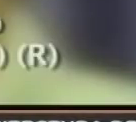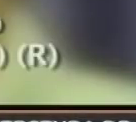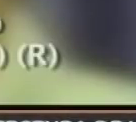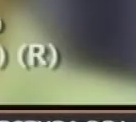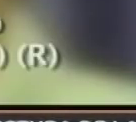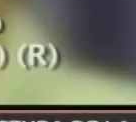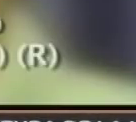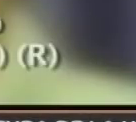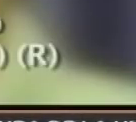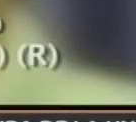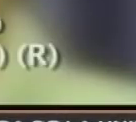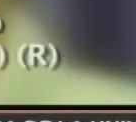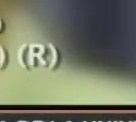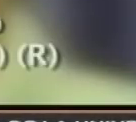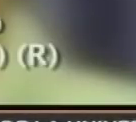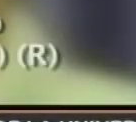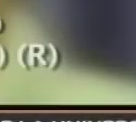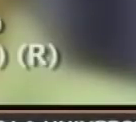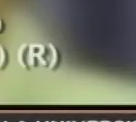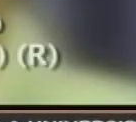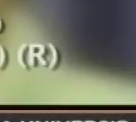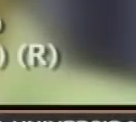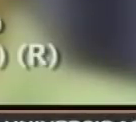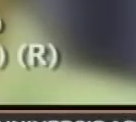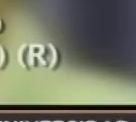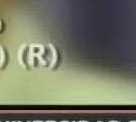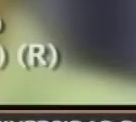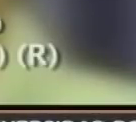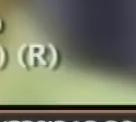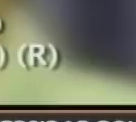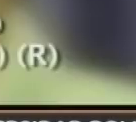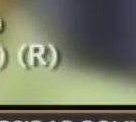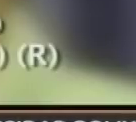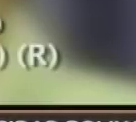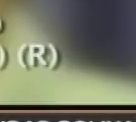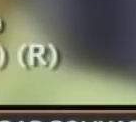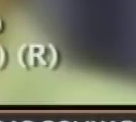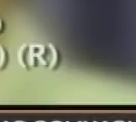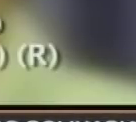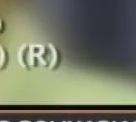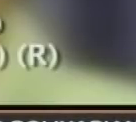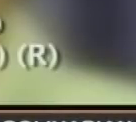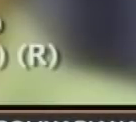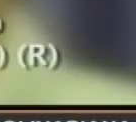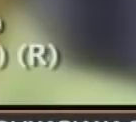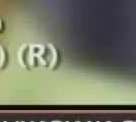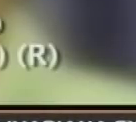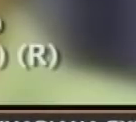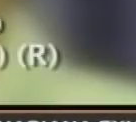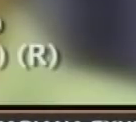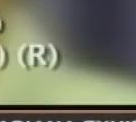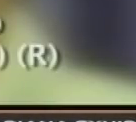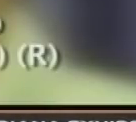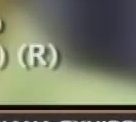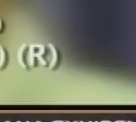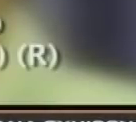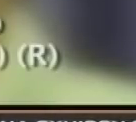lanzar, si es posible, granadas o bombas y de mano, algo así. Ellos están haciendo eso, inclusive